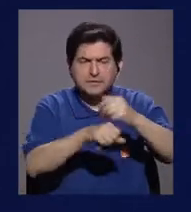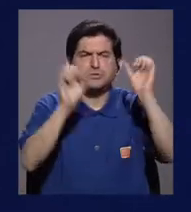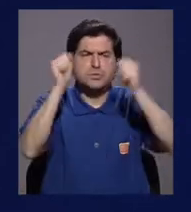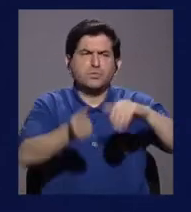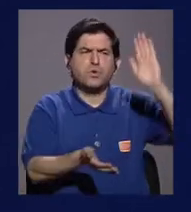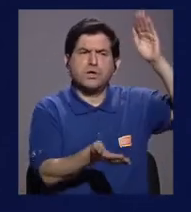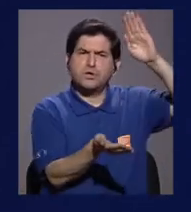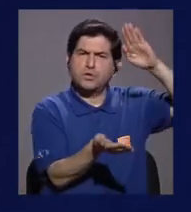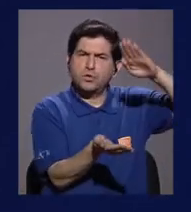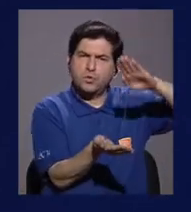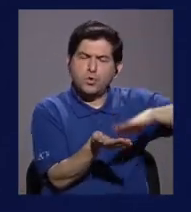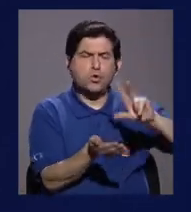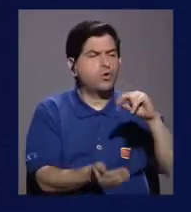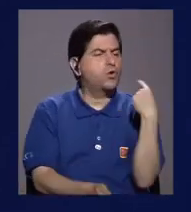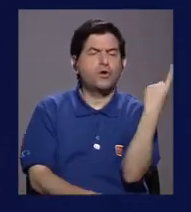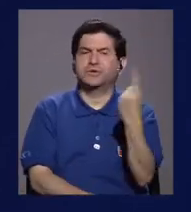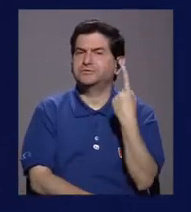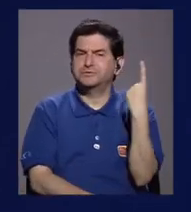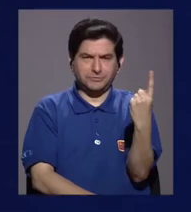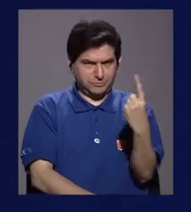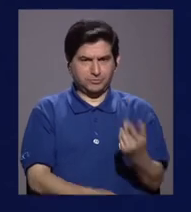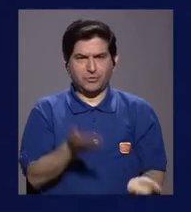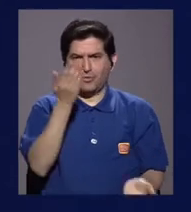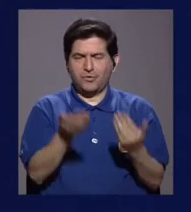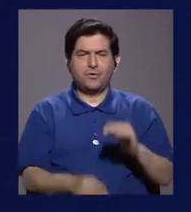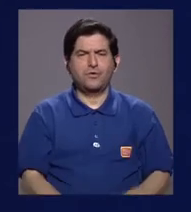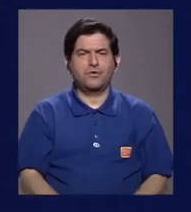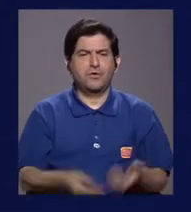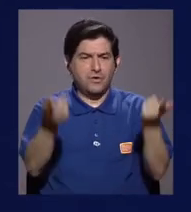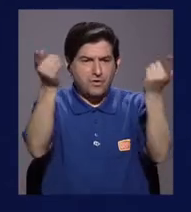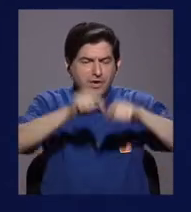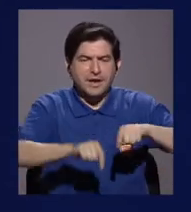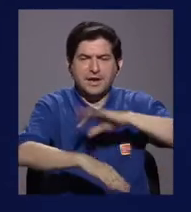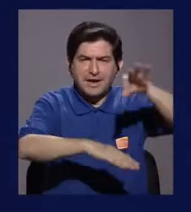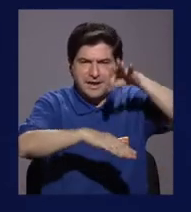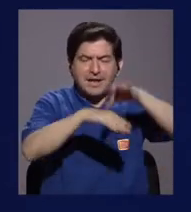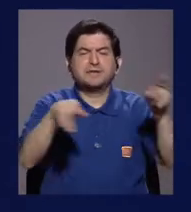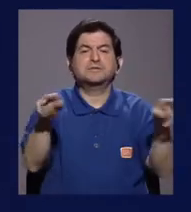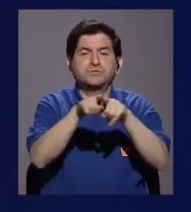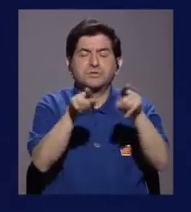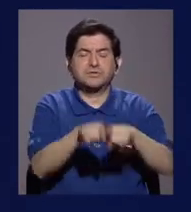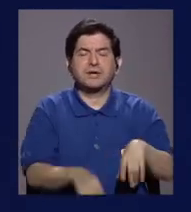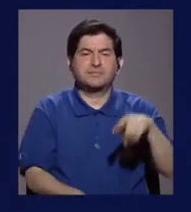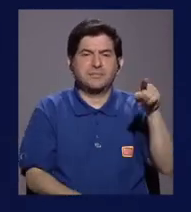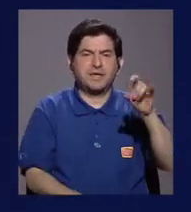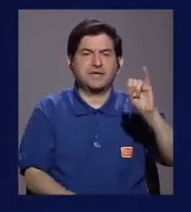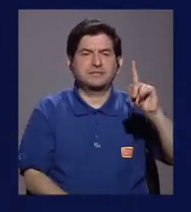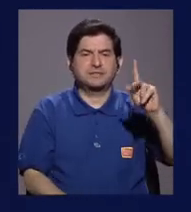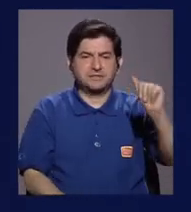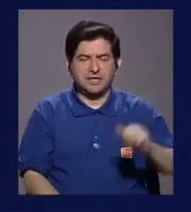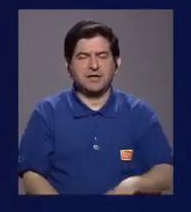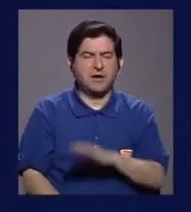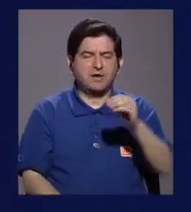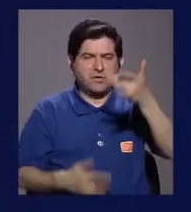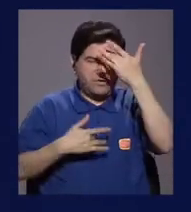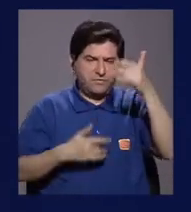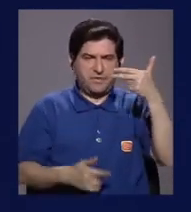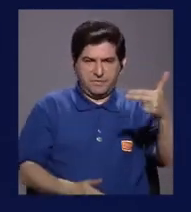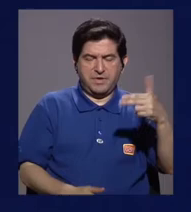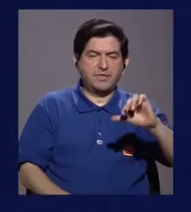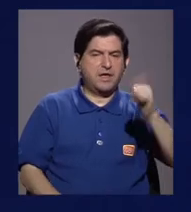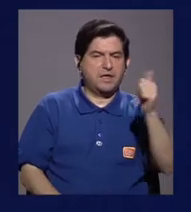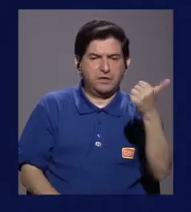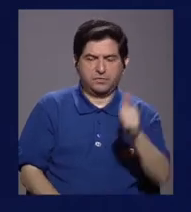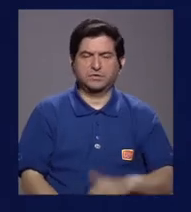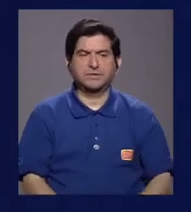un un impacto tremendo en la salud de los costarricenses y además en